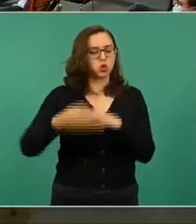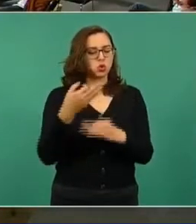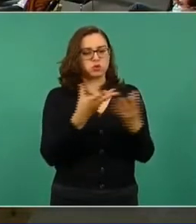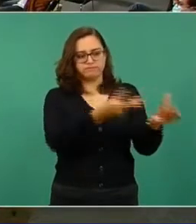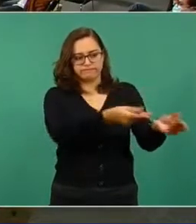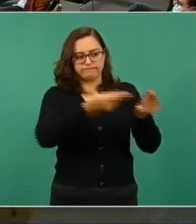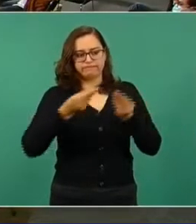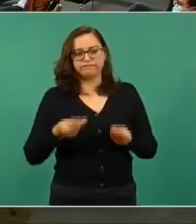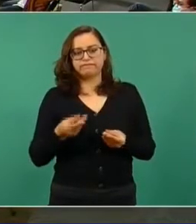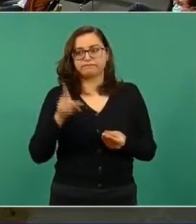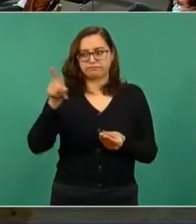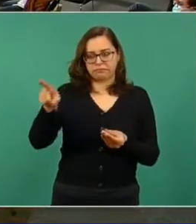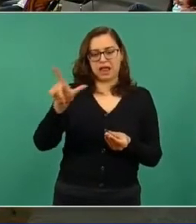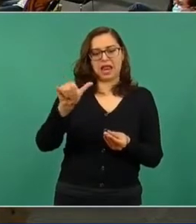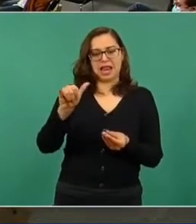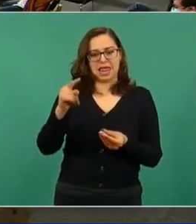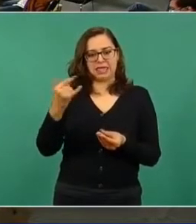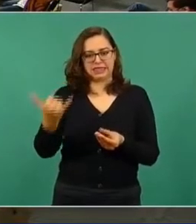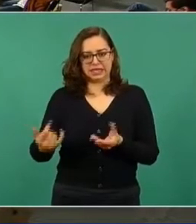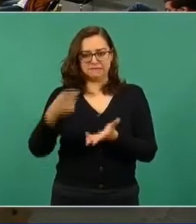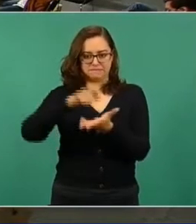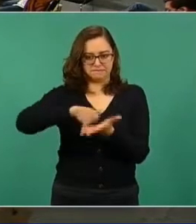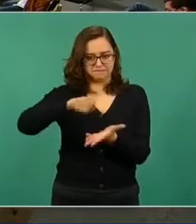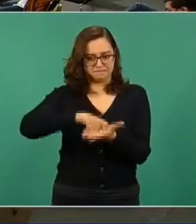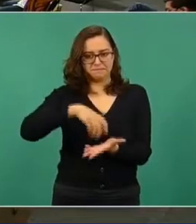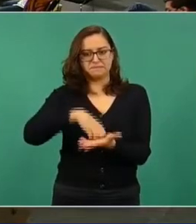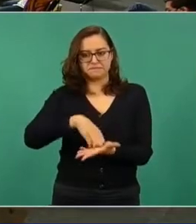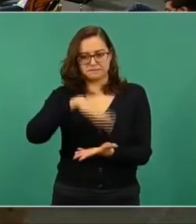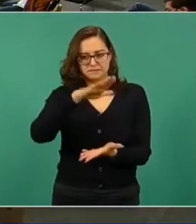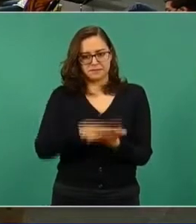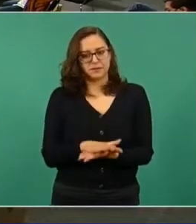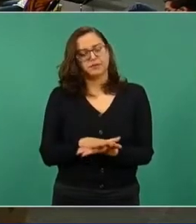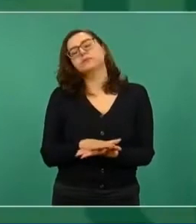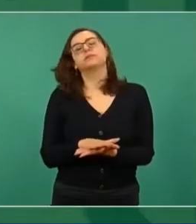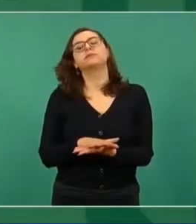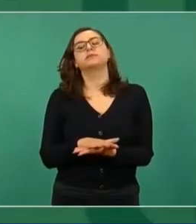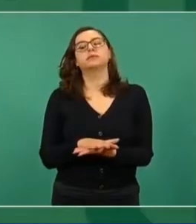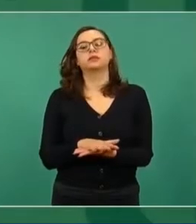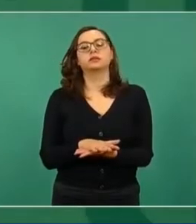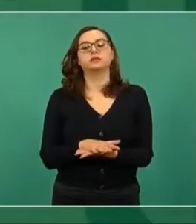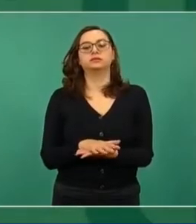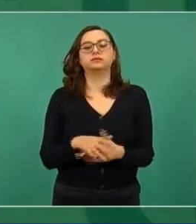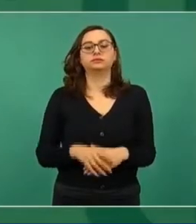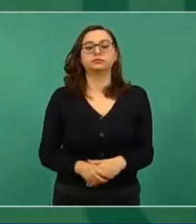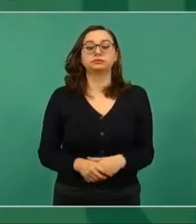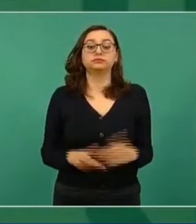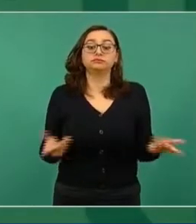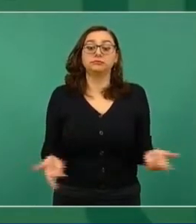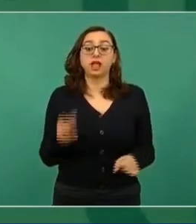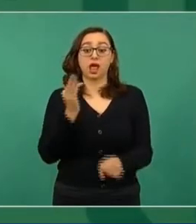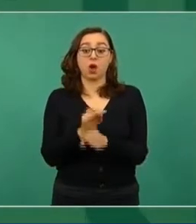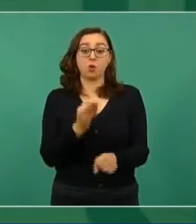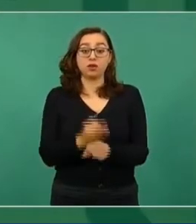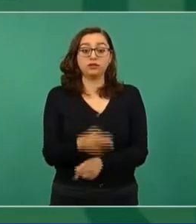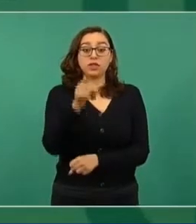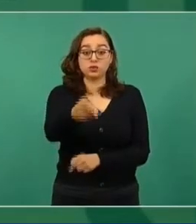Ramírez, de Atención Ciudadana, y ya el hecho de que tú lo denuncies